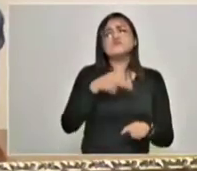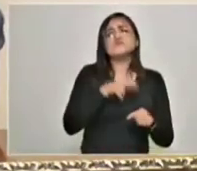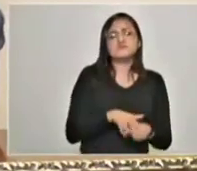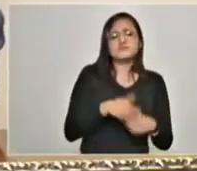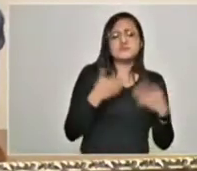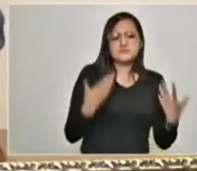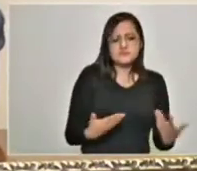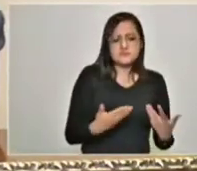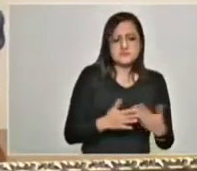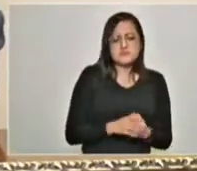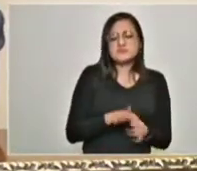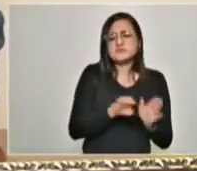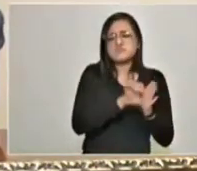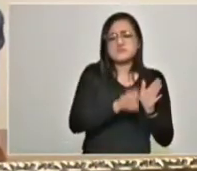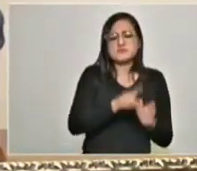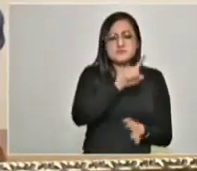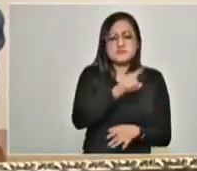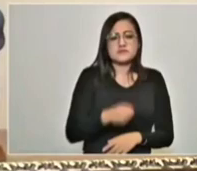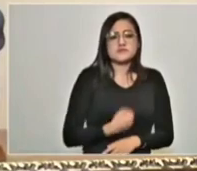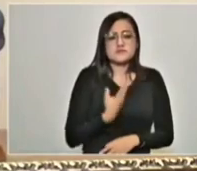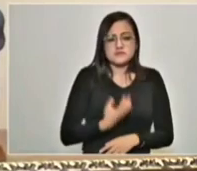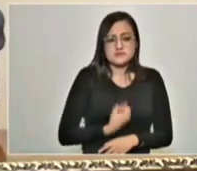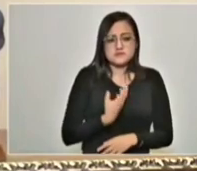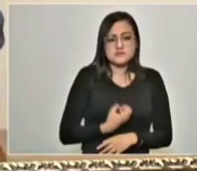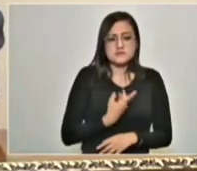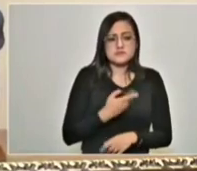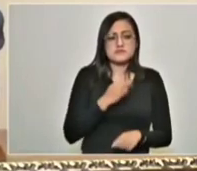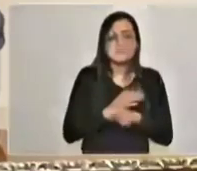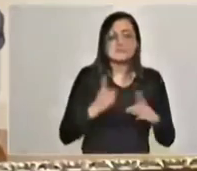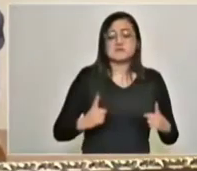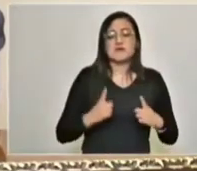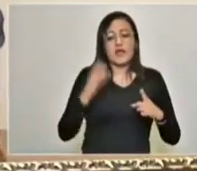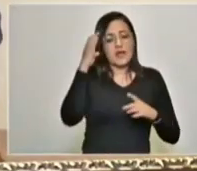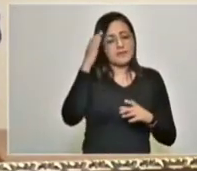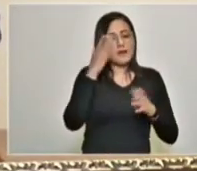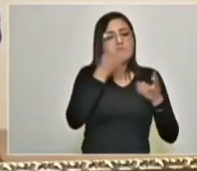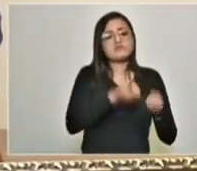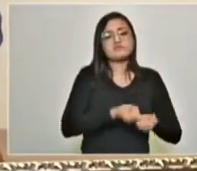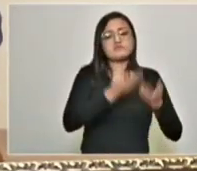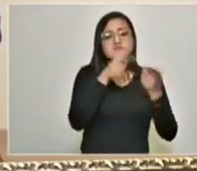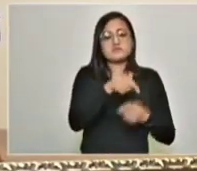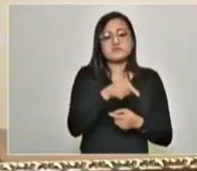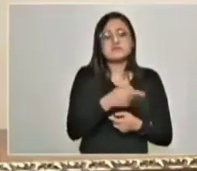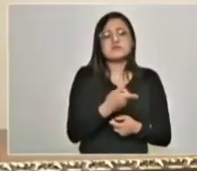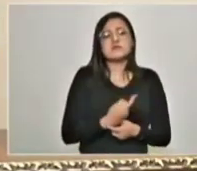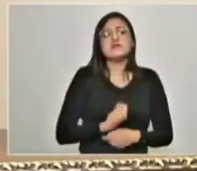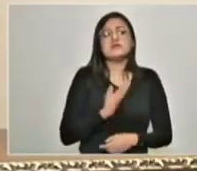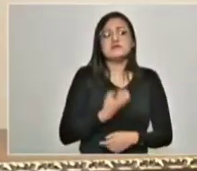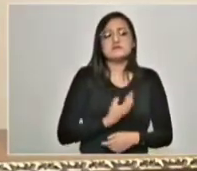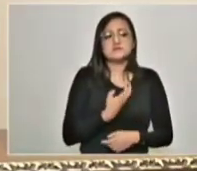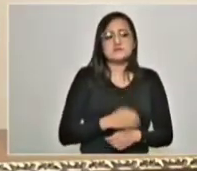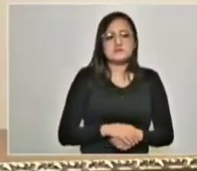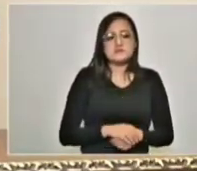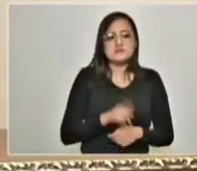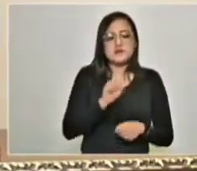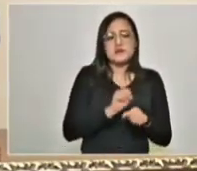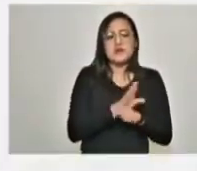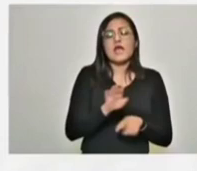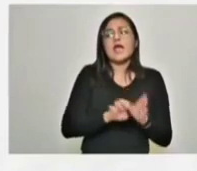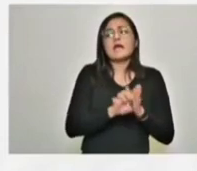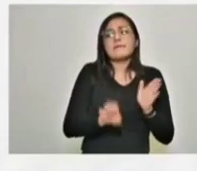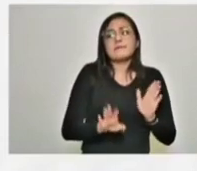hospital, por ejemplo, el de Tehuacán, ¿verdad? Se le destinan tantas camas. ¿Cuántas camas se le destinan a Tehuacán en COVID, por